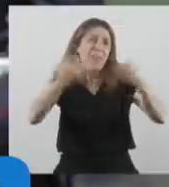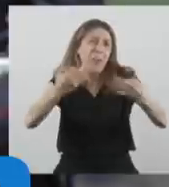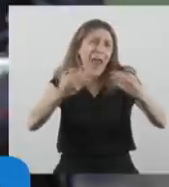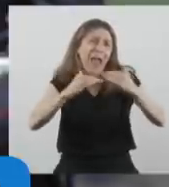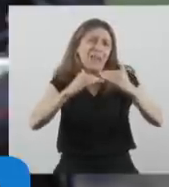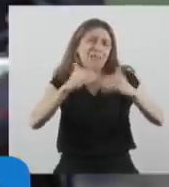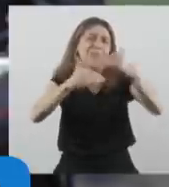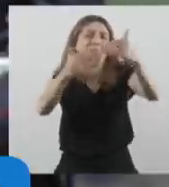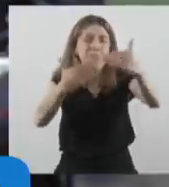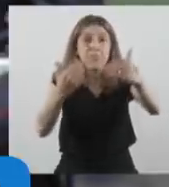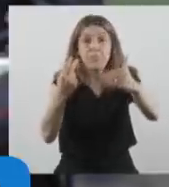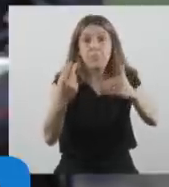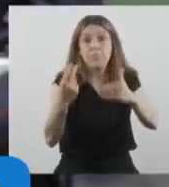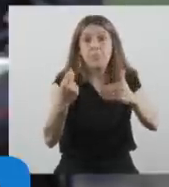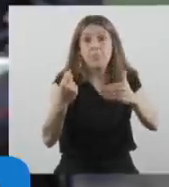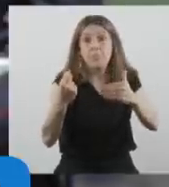desarrollan la inteligencia